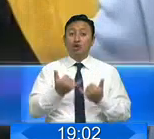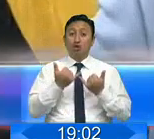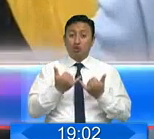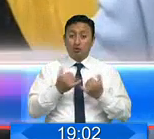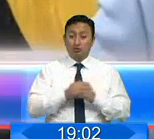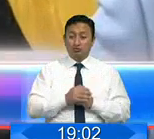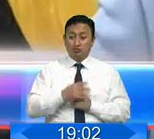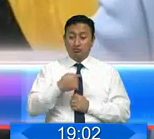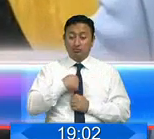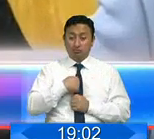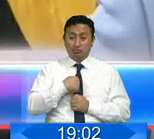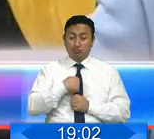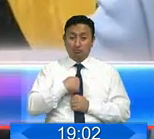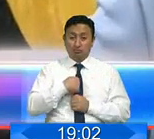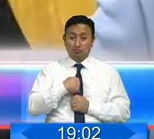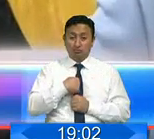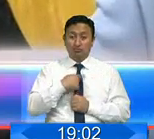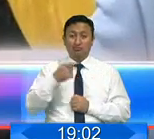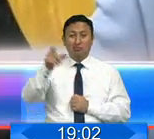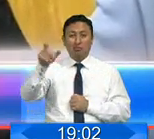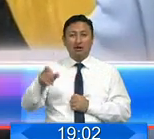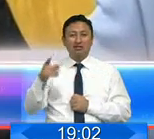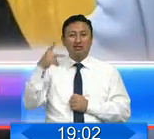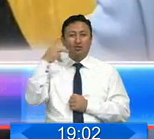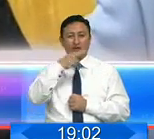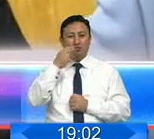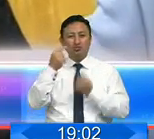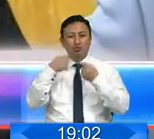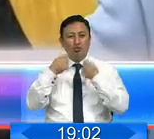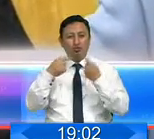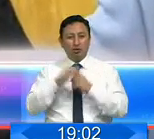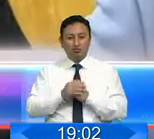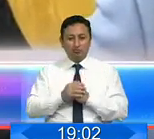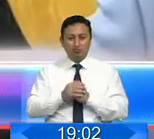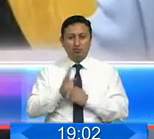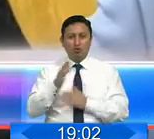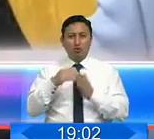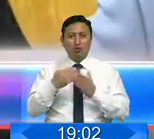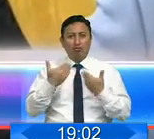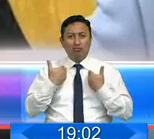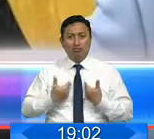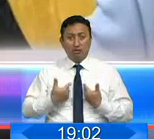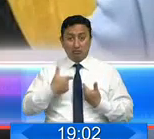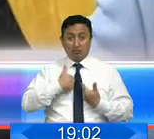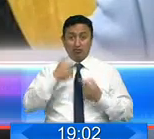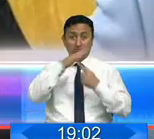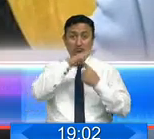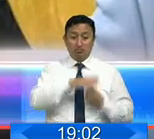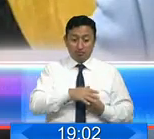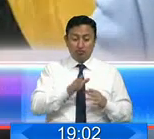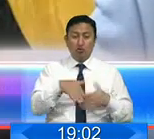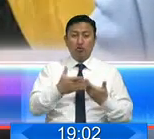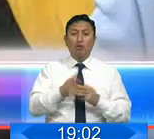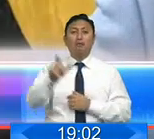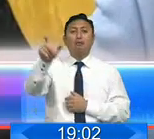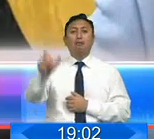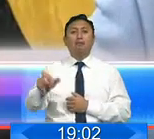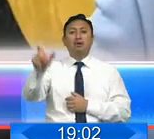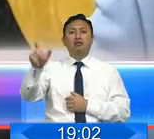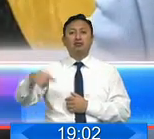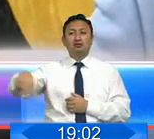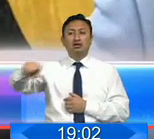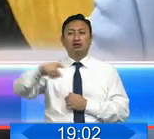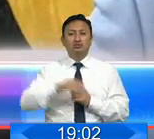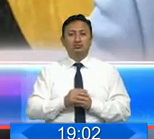víctima de calumnias que pretenden desacreditarme a través de personas que actúan